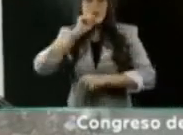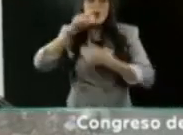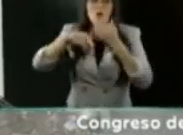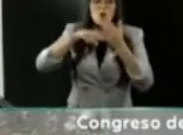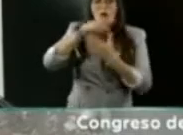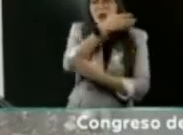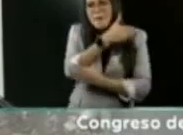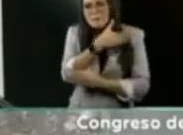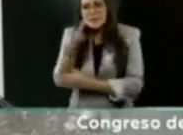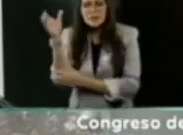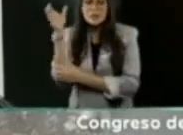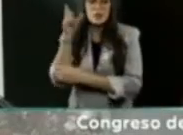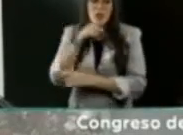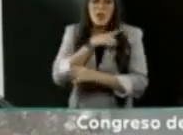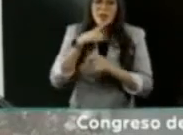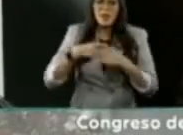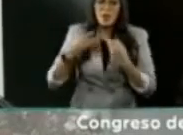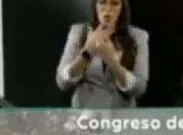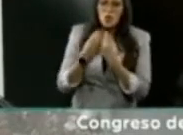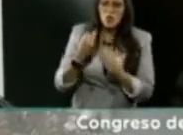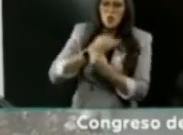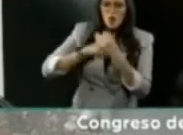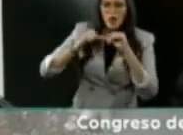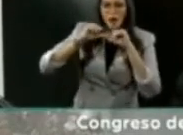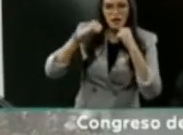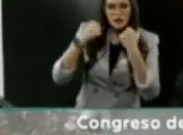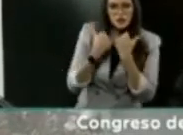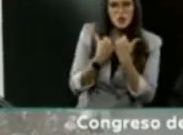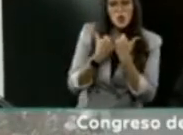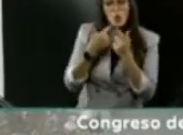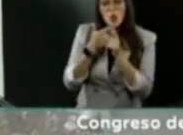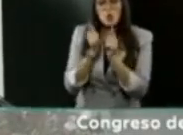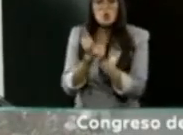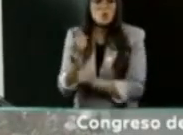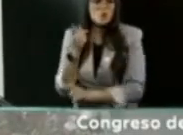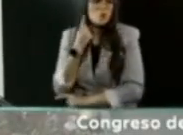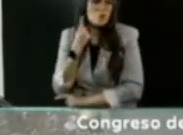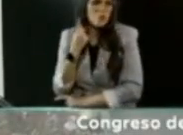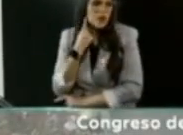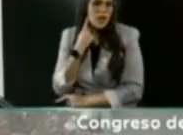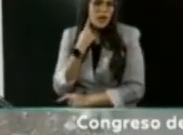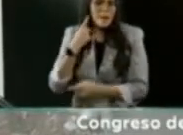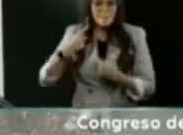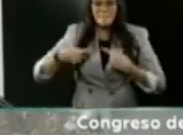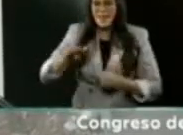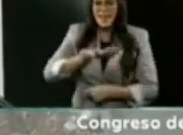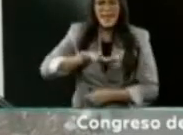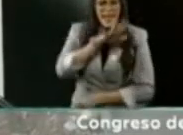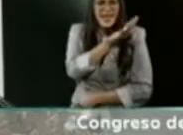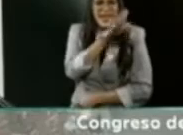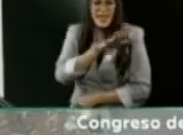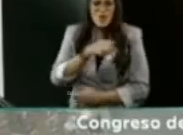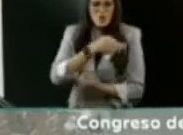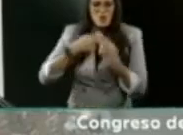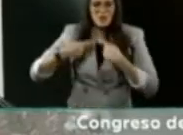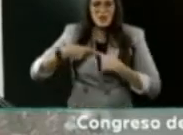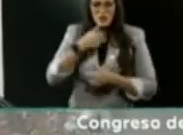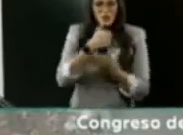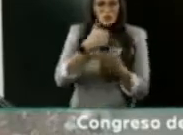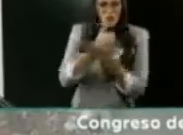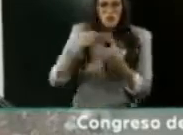información de los políticos del PAN, del PRI, corruptos involucrados en narco, magnates involucrados en